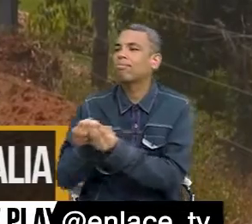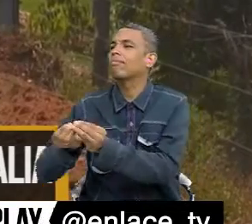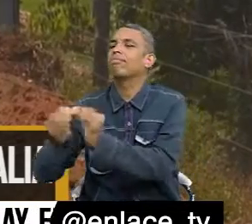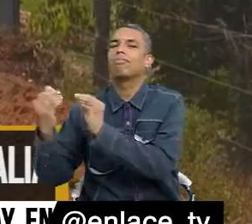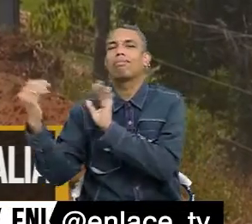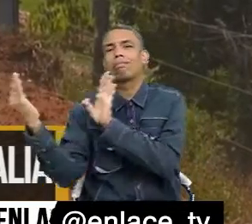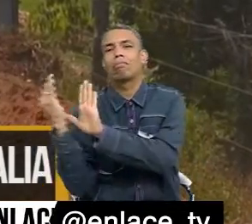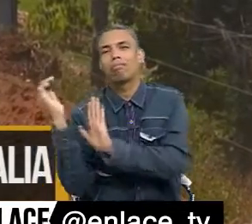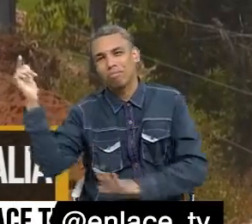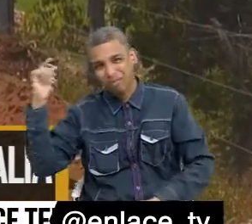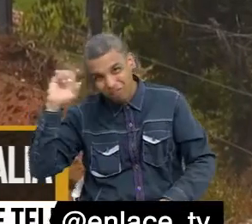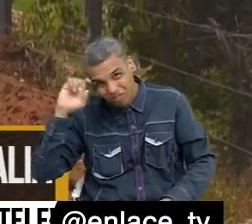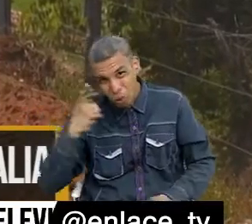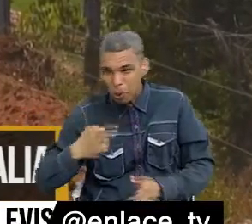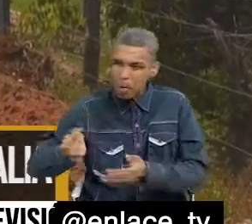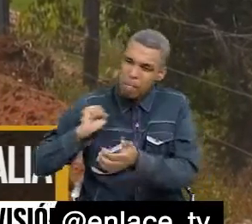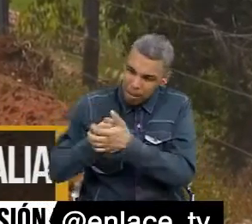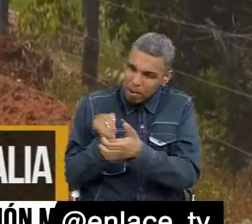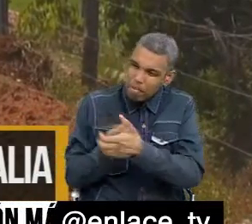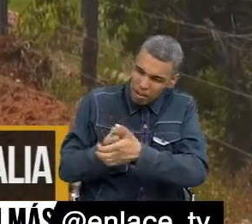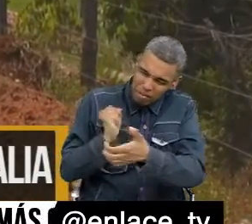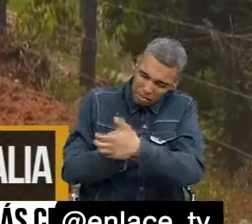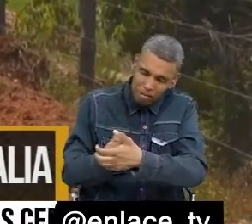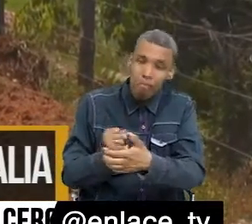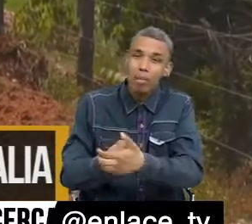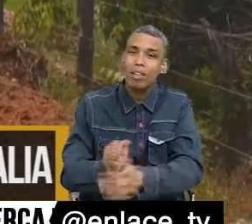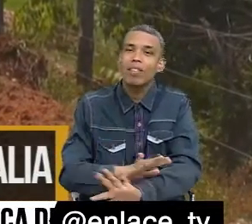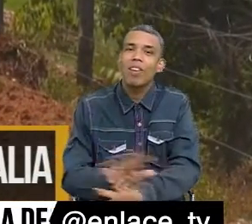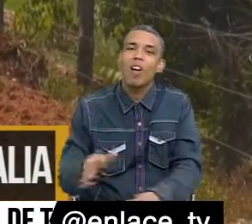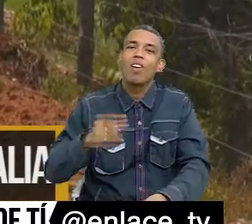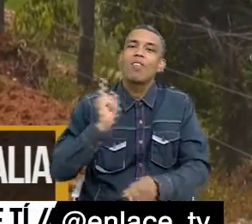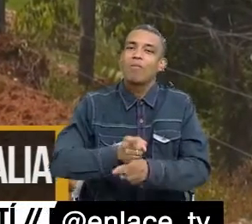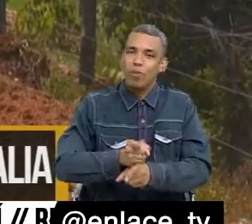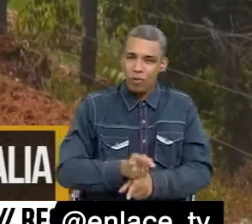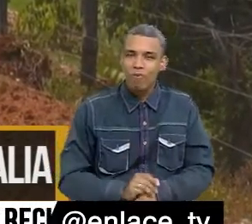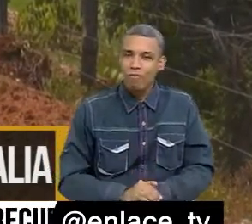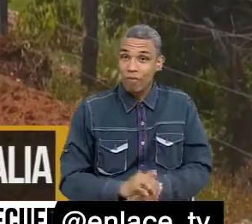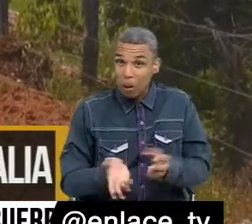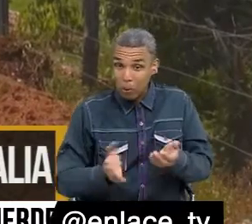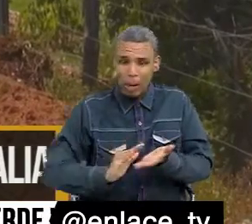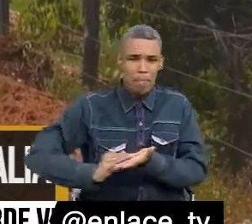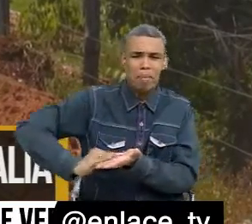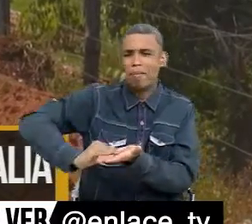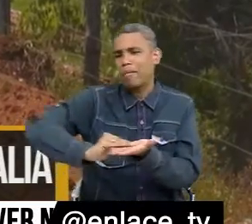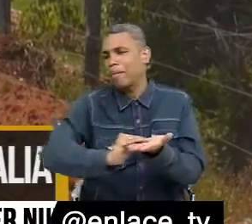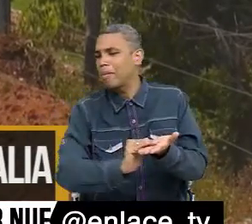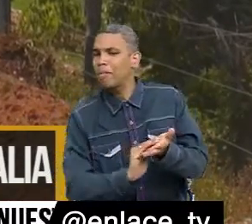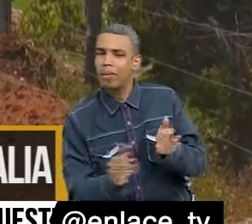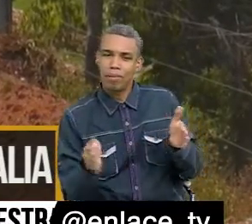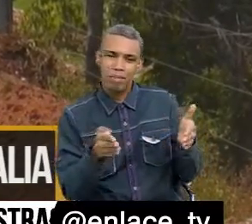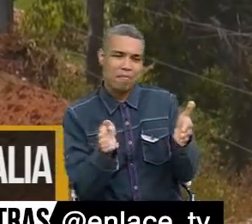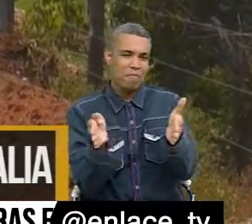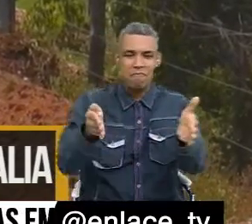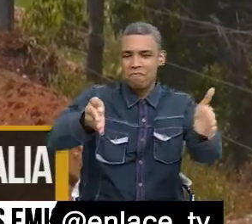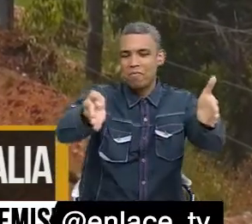un grupo de gente que queremos luchar por salir adelante, por tener mejores condiciones de vida, y la verdad